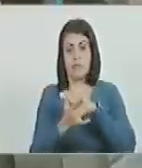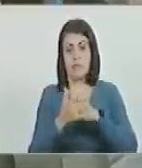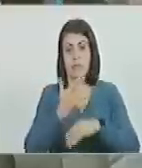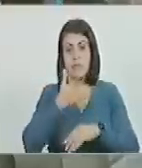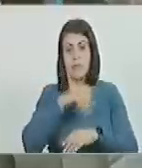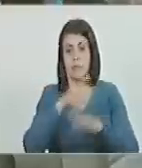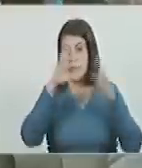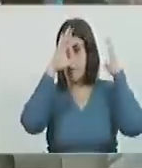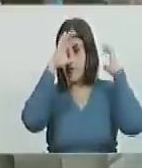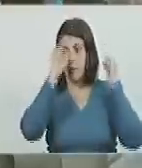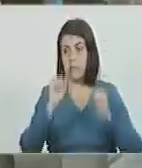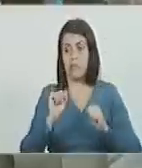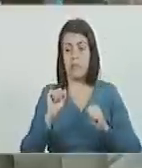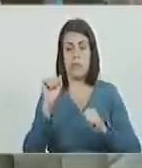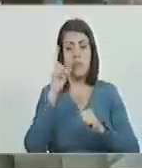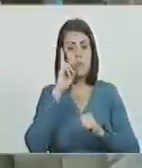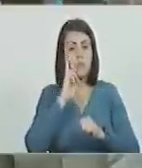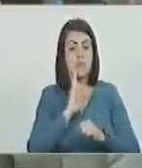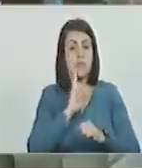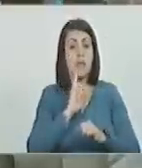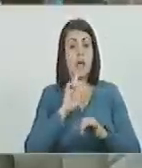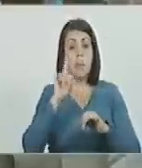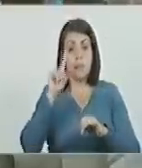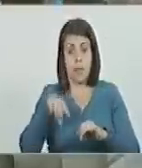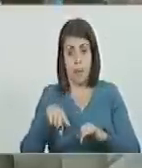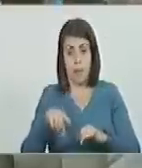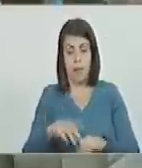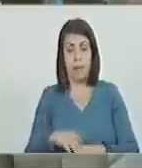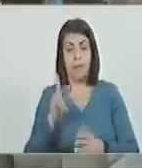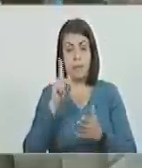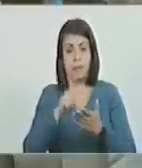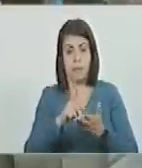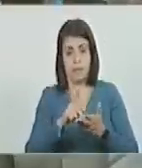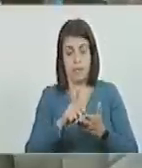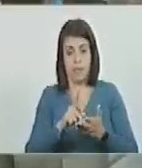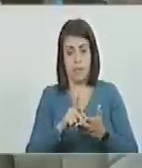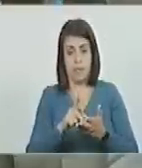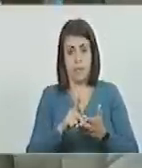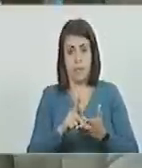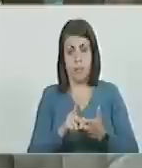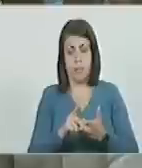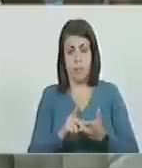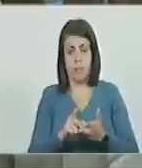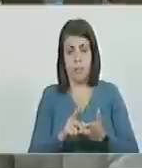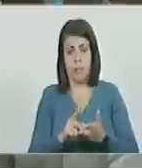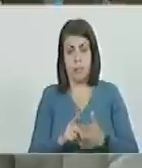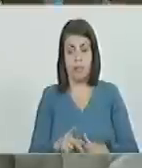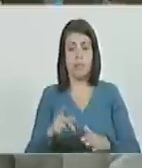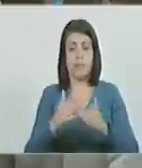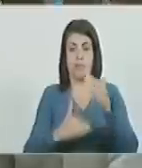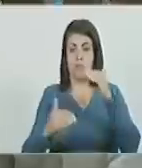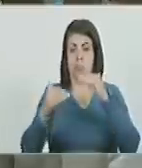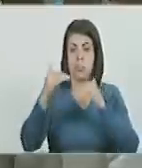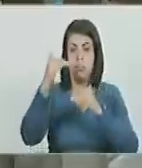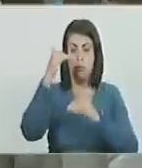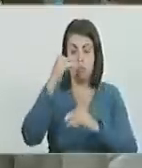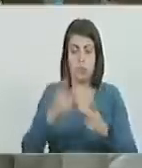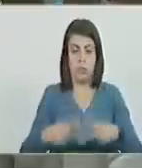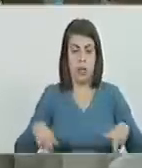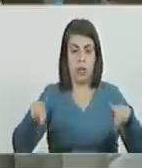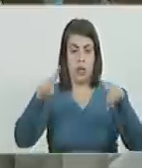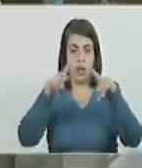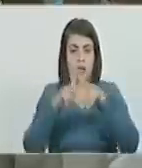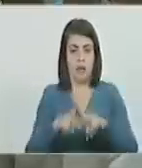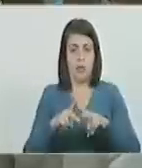nuestra diplomacia bolivariana. Pero además, el presidente también cuenta con una alta valoración